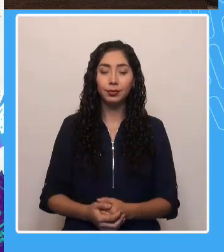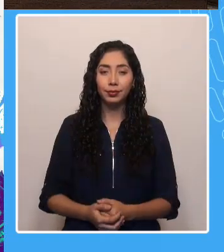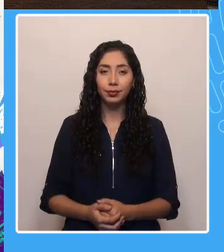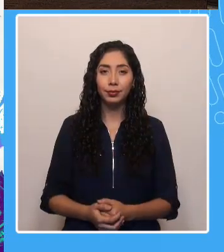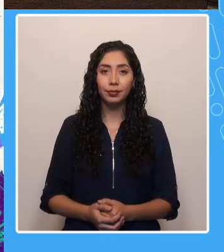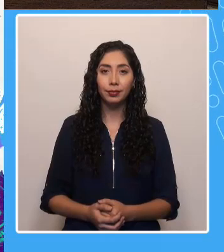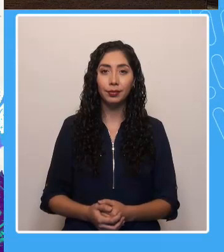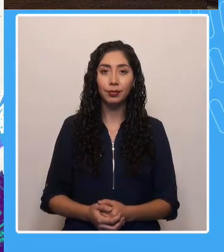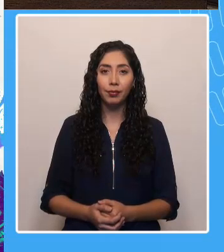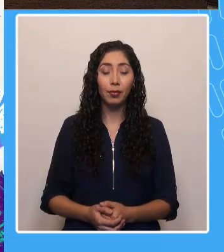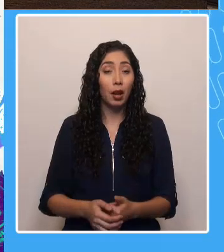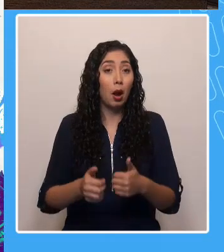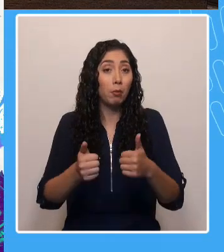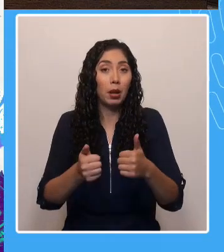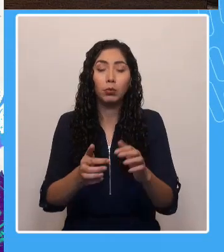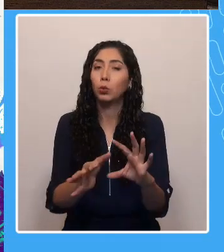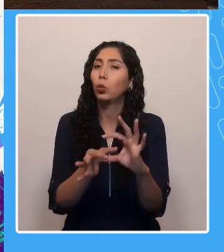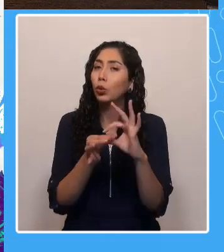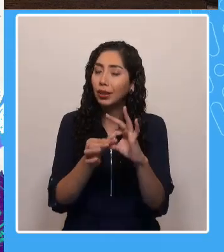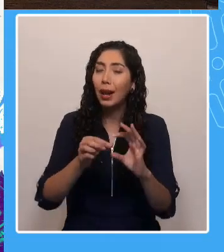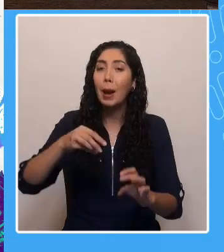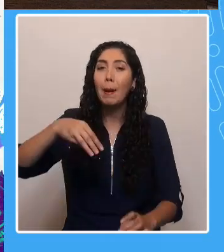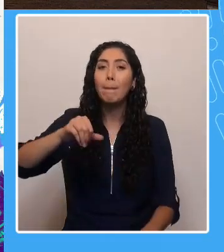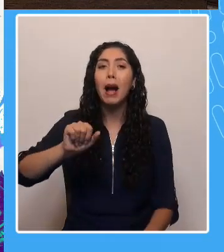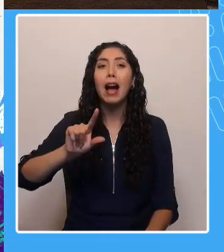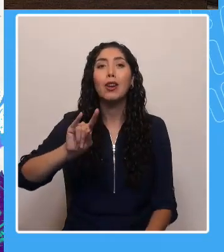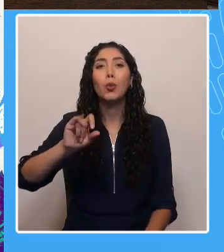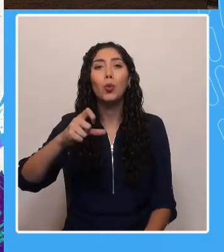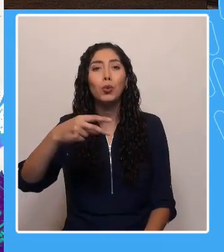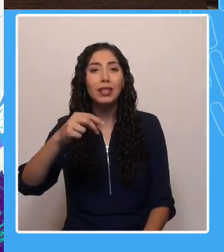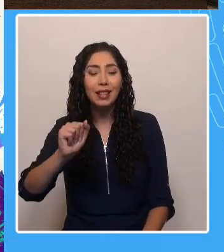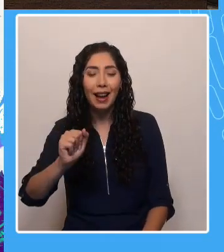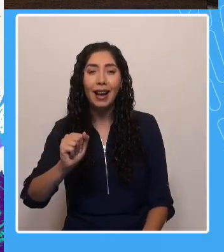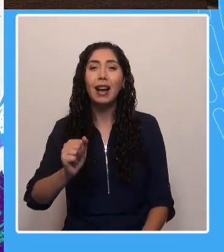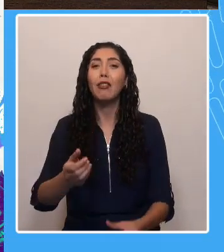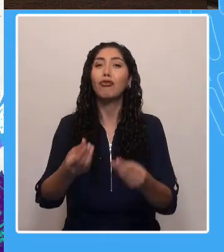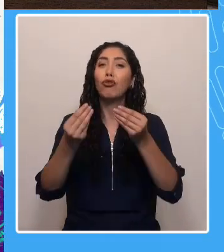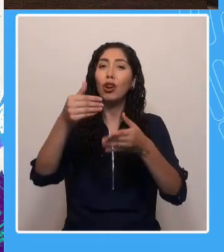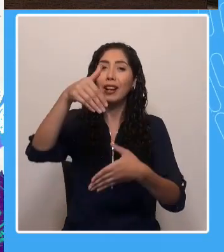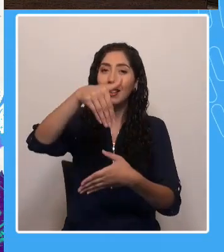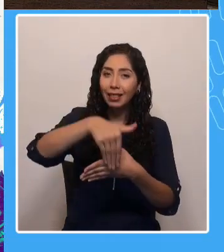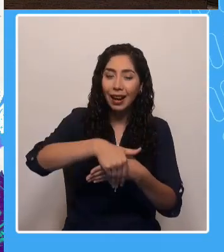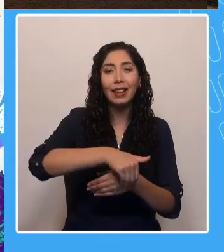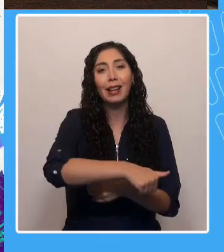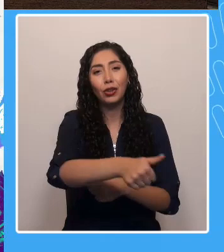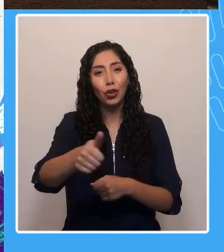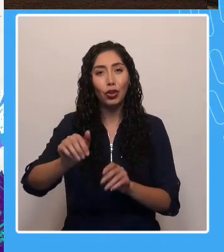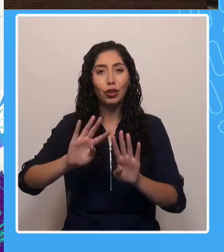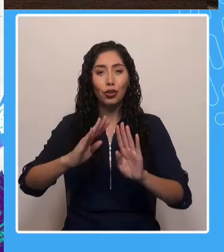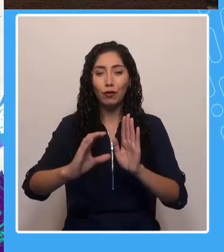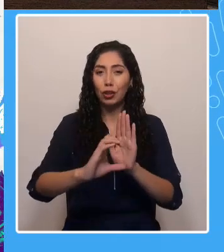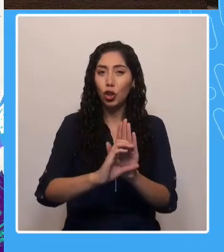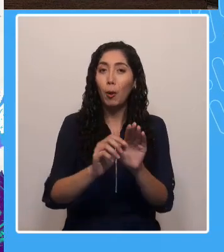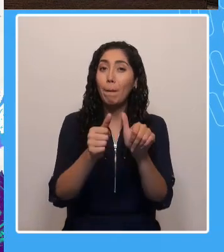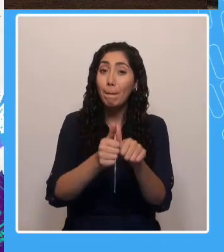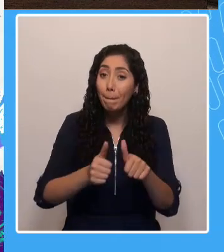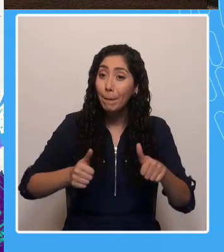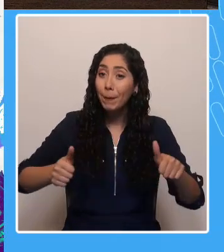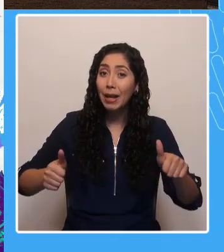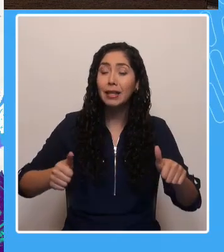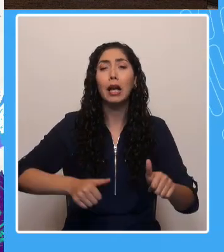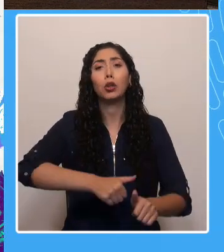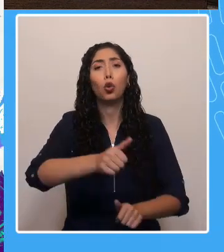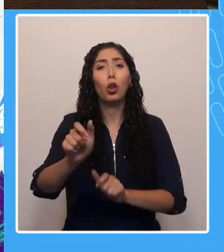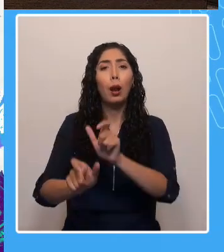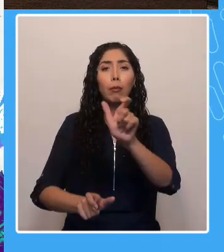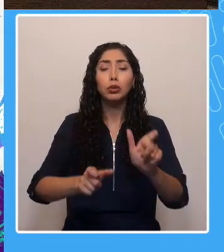Bien, muchas gracias, Malucha. Muy buenas tardes a toda la convención, a la mesa, a todos los trabajadores y